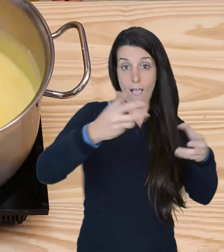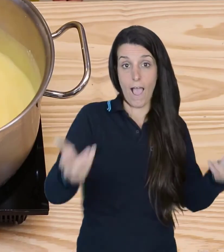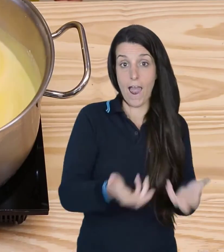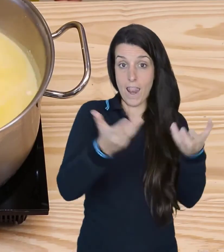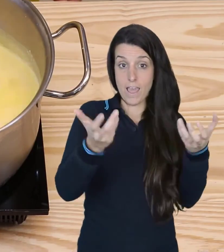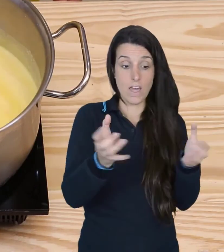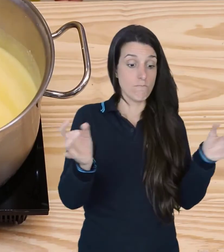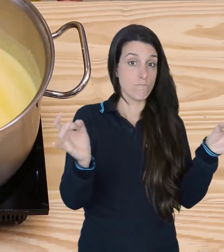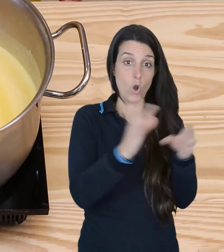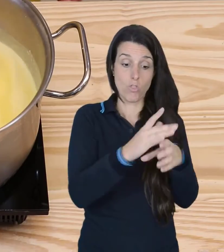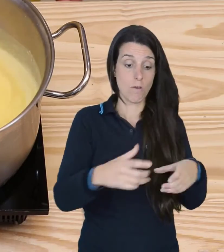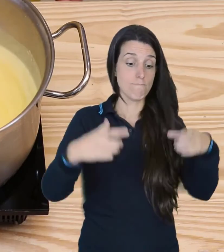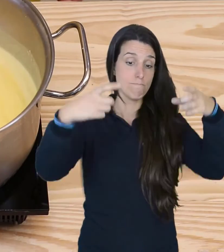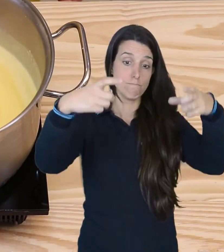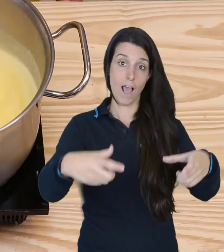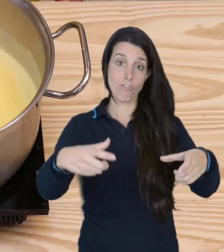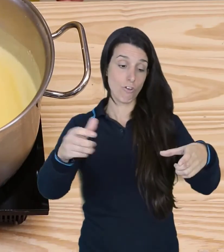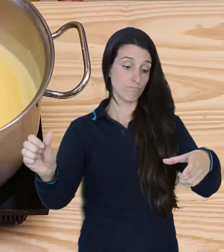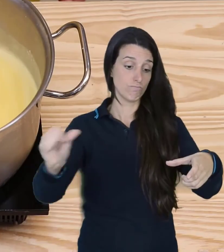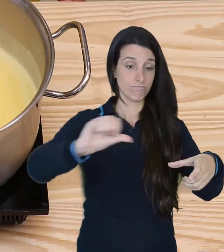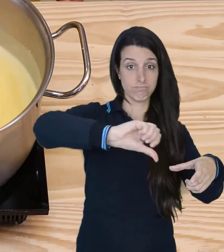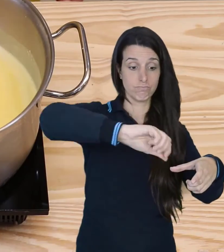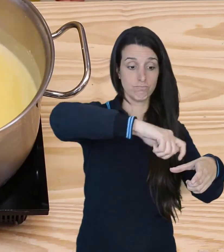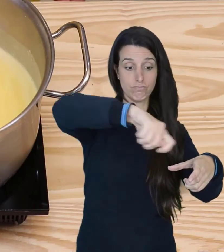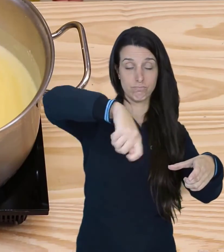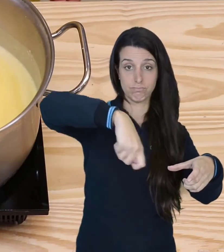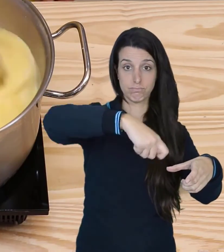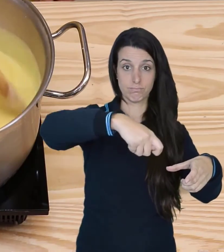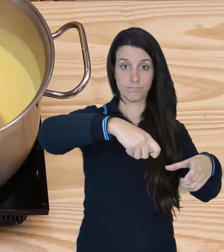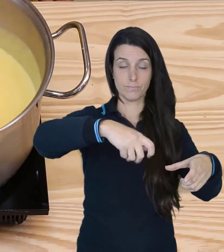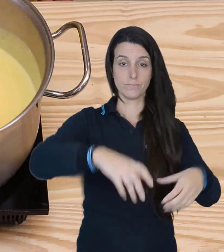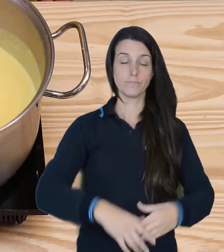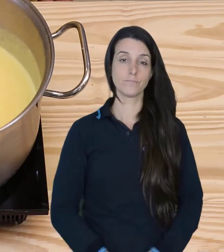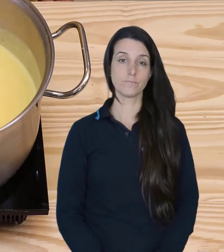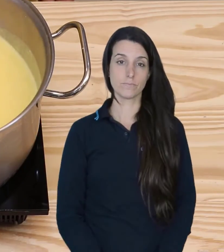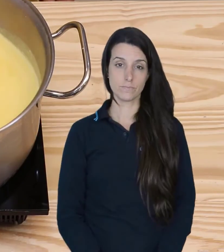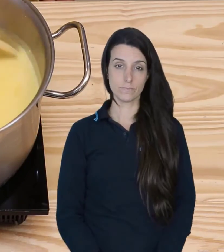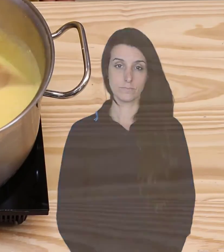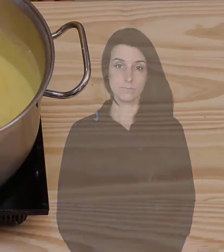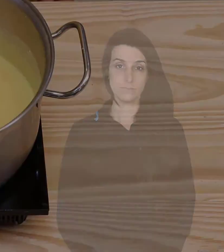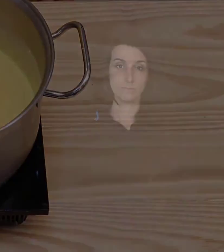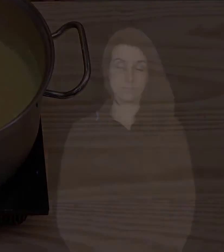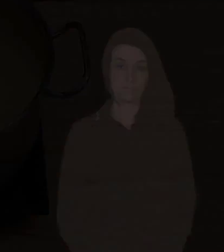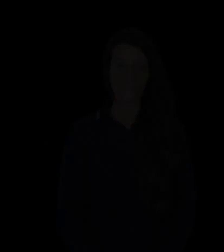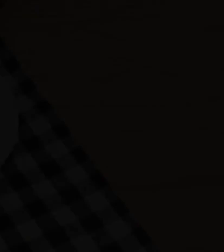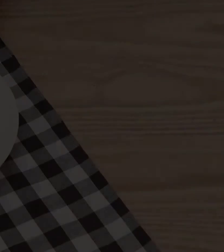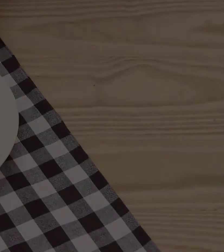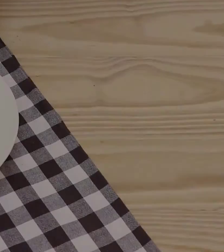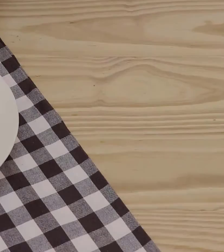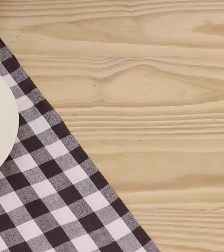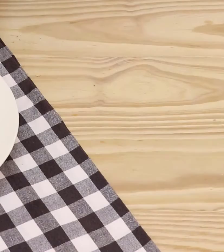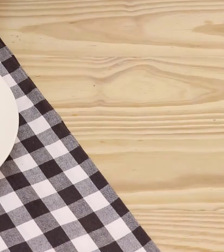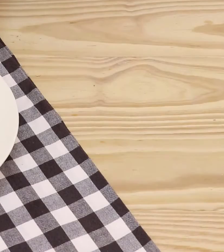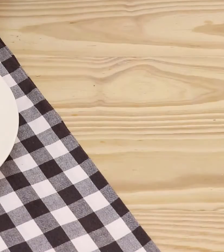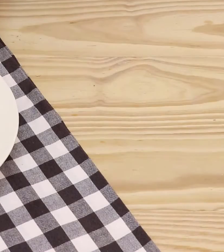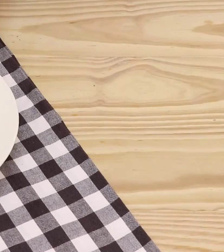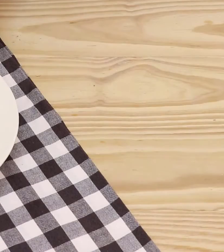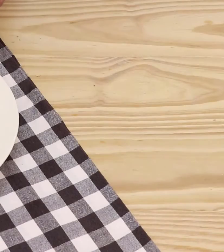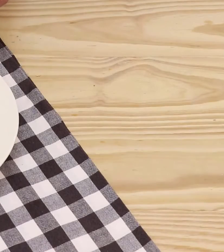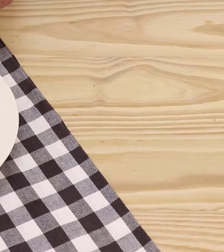revolvemos hasta que hierva. Cuando esté caliente y rompa el hervor, lo servimos.